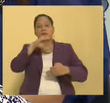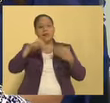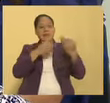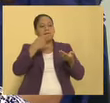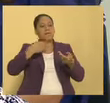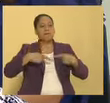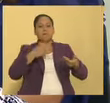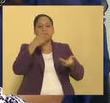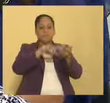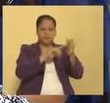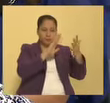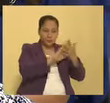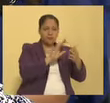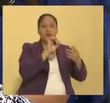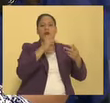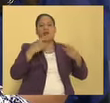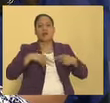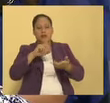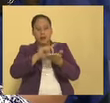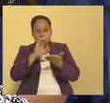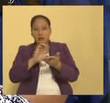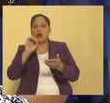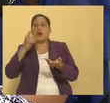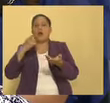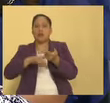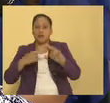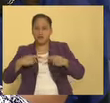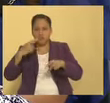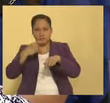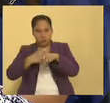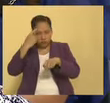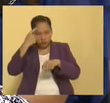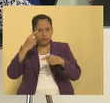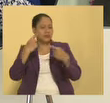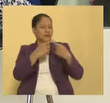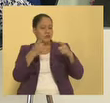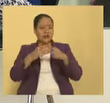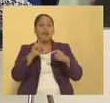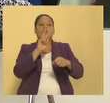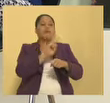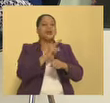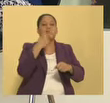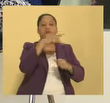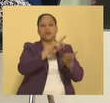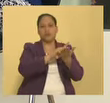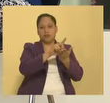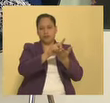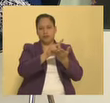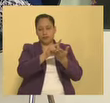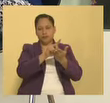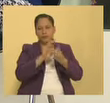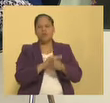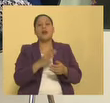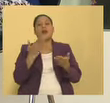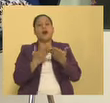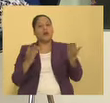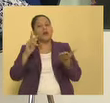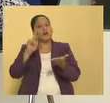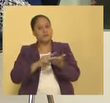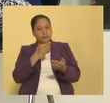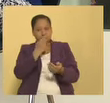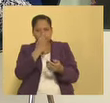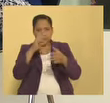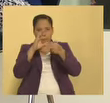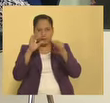internos, de toda la gente que te acabo de mencionar, es la vigilancia de los derechos humanos. Ahora, vuelvo a repetir,